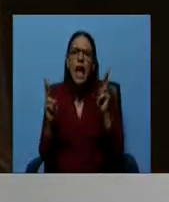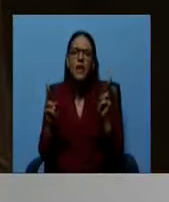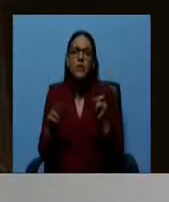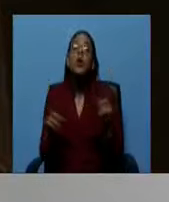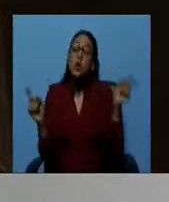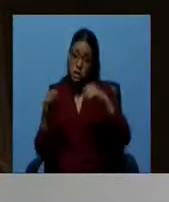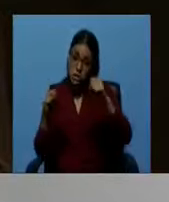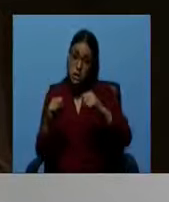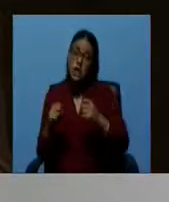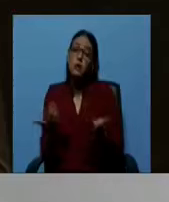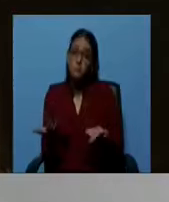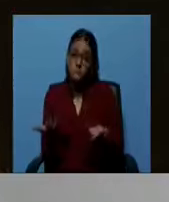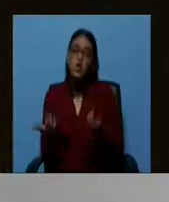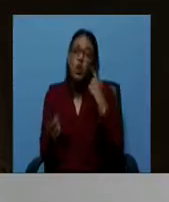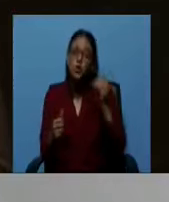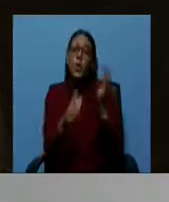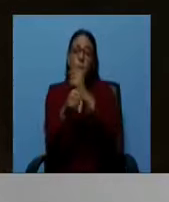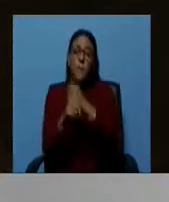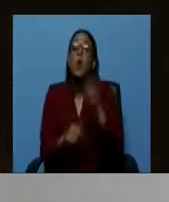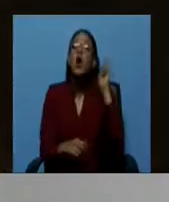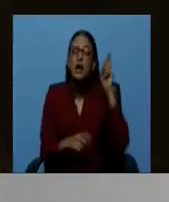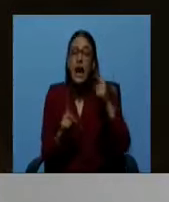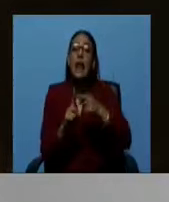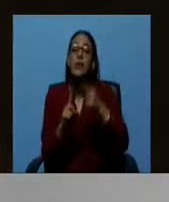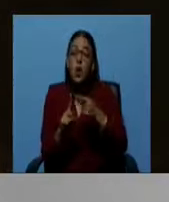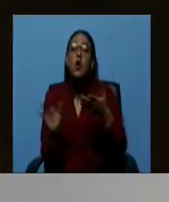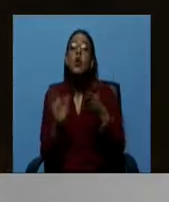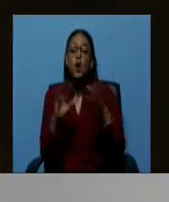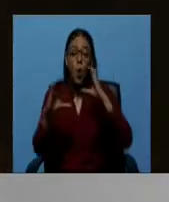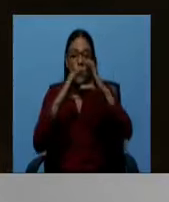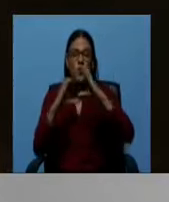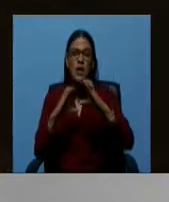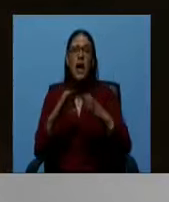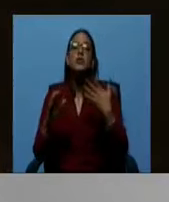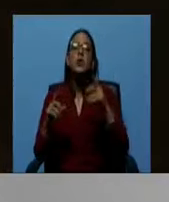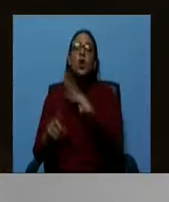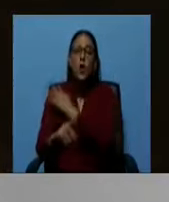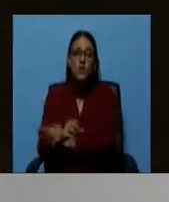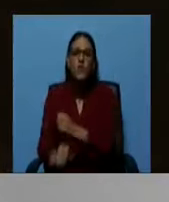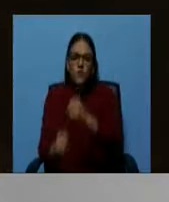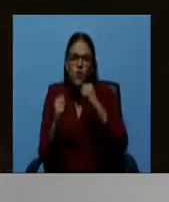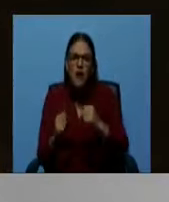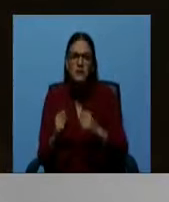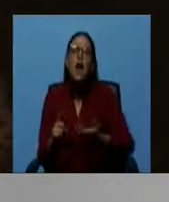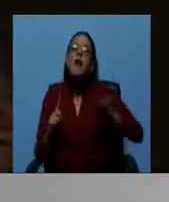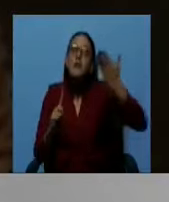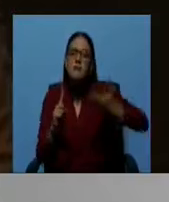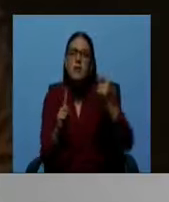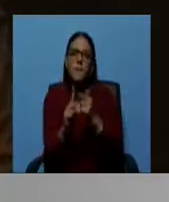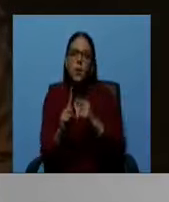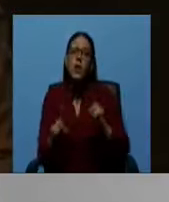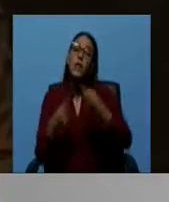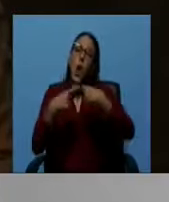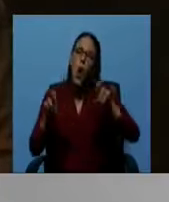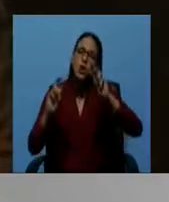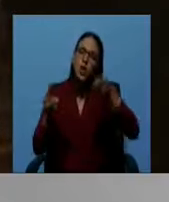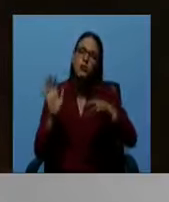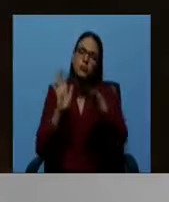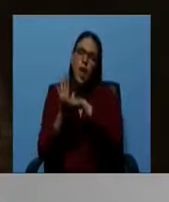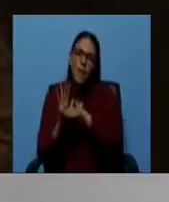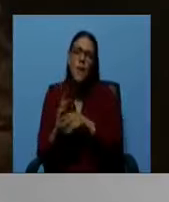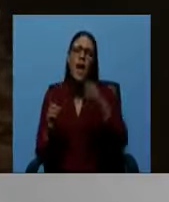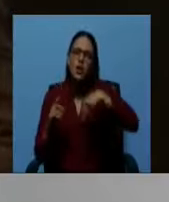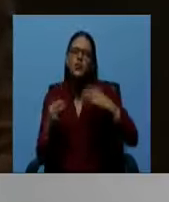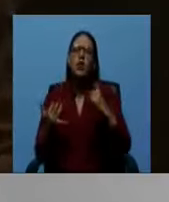escucha mucha radio. Entonces la radio sigue siendo una fuerza comunicacional, El otro aspecto que podemos decir es que tenemos un